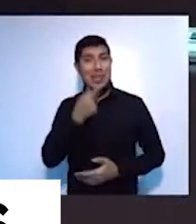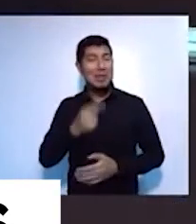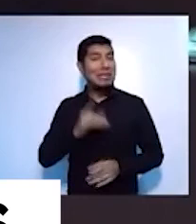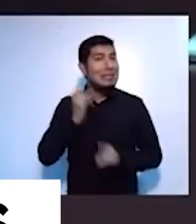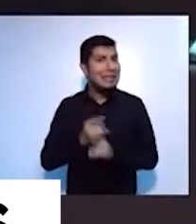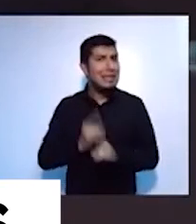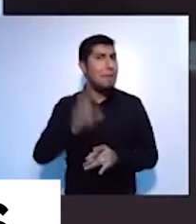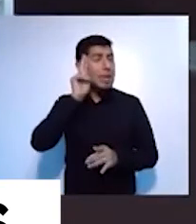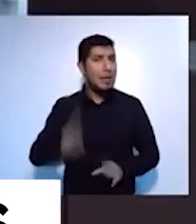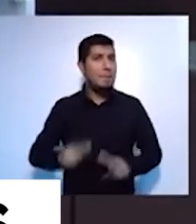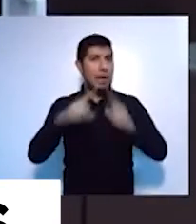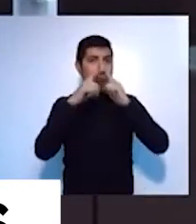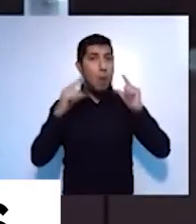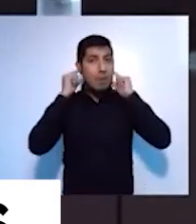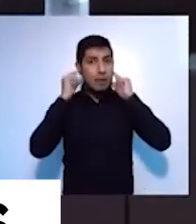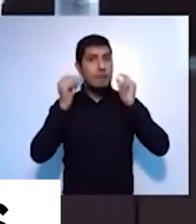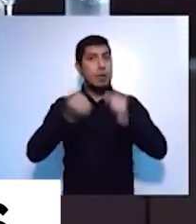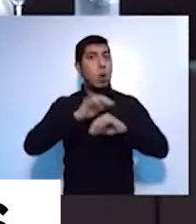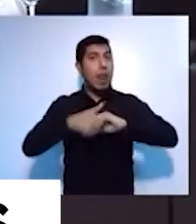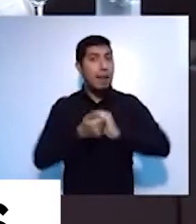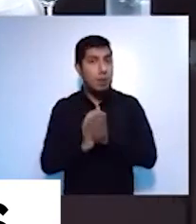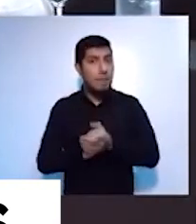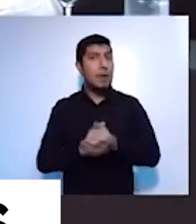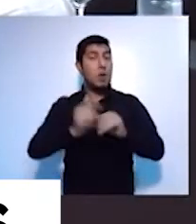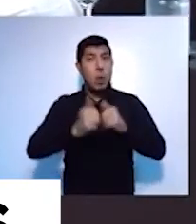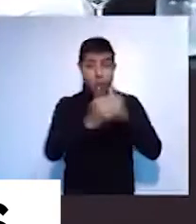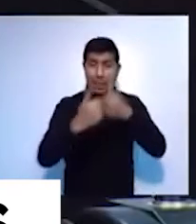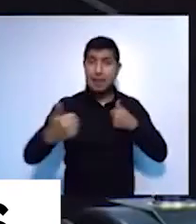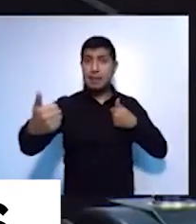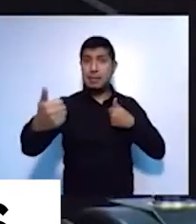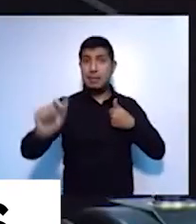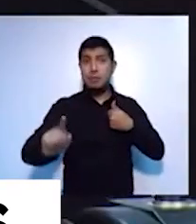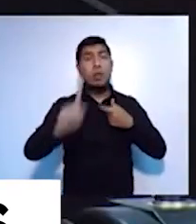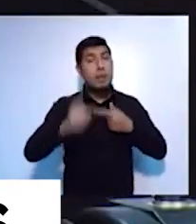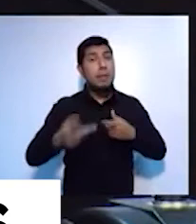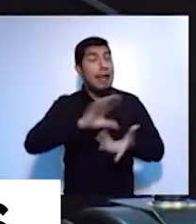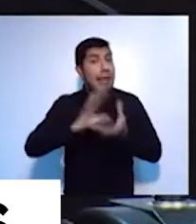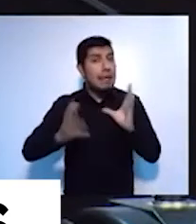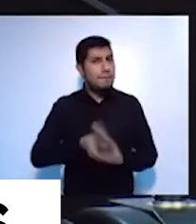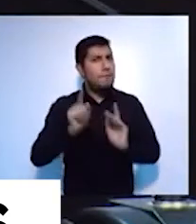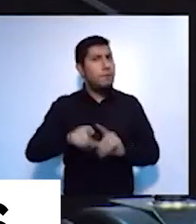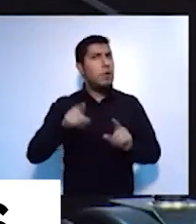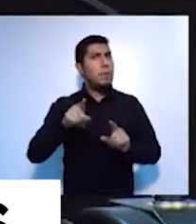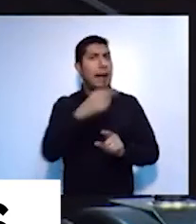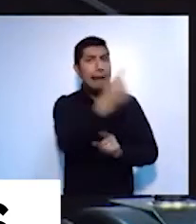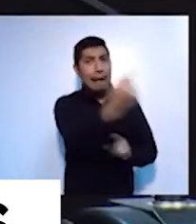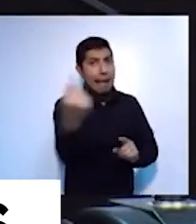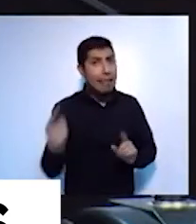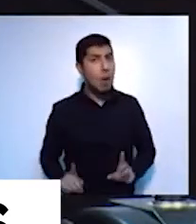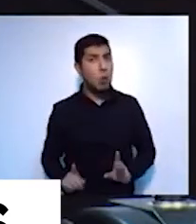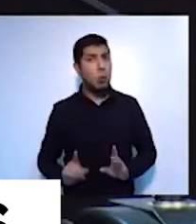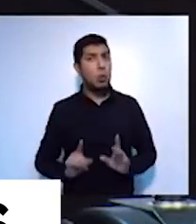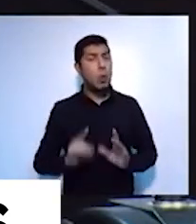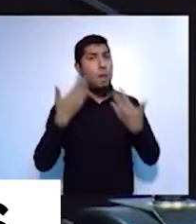siempre respecto del uso del barbijo, del lavado de manos, del distanciamiento, porque es la forma en la cual cada uno puede disminuir